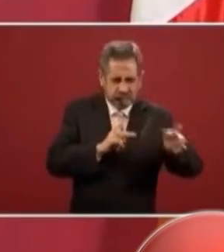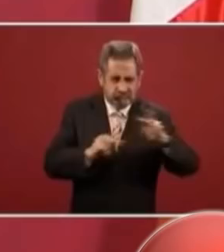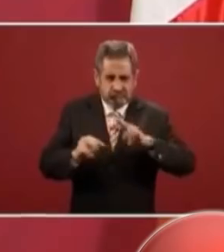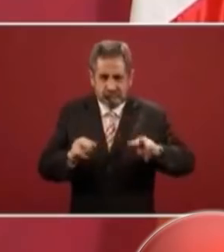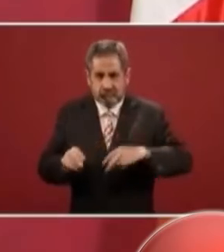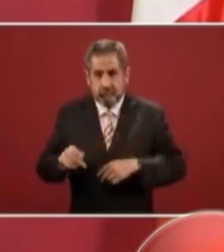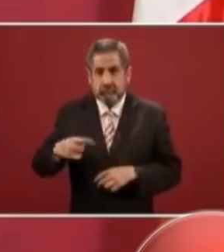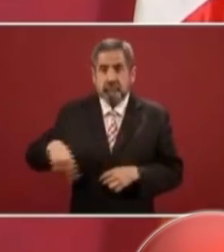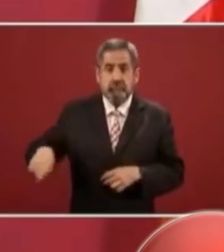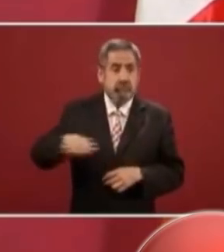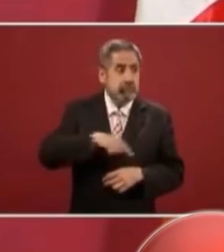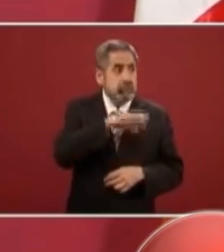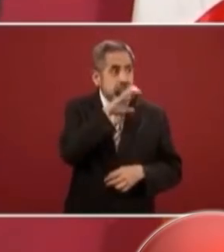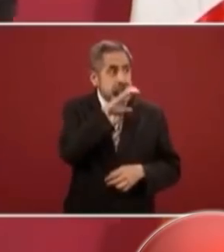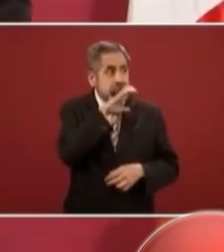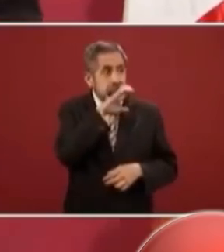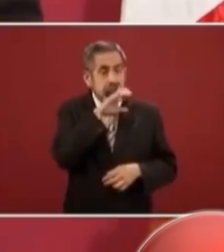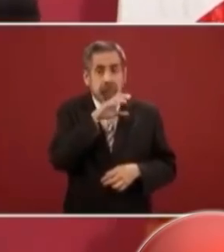de ahí,